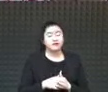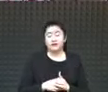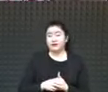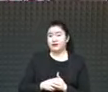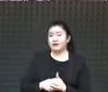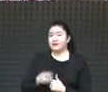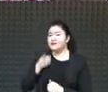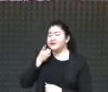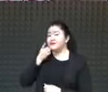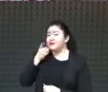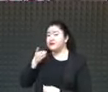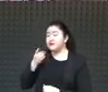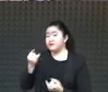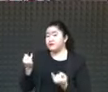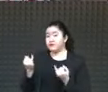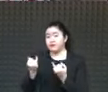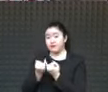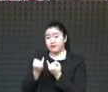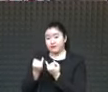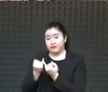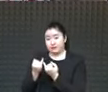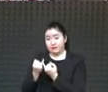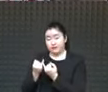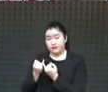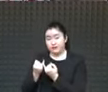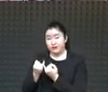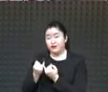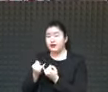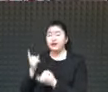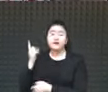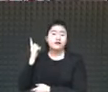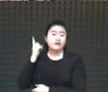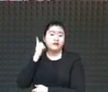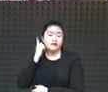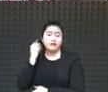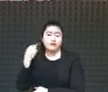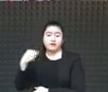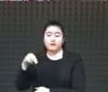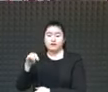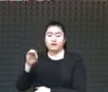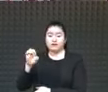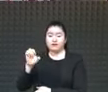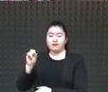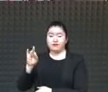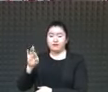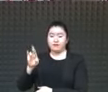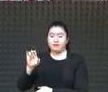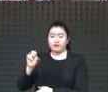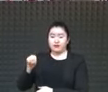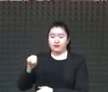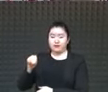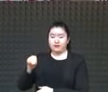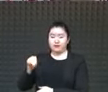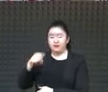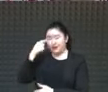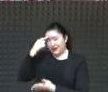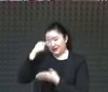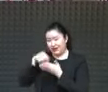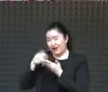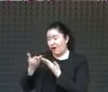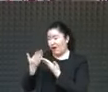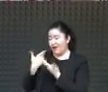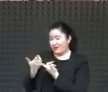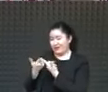que también se está por desaforar al diputado Efraín Huerta, ex morenista, porque creo que ya lo expulsaron, pero